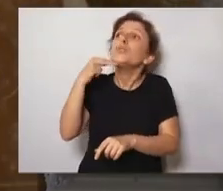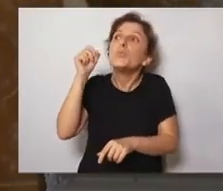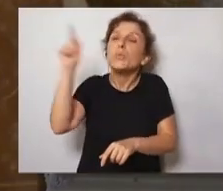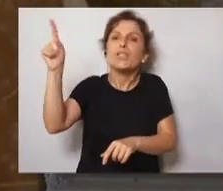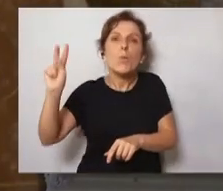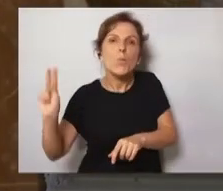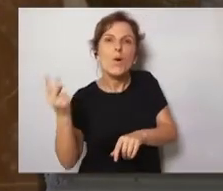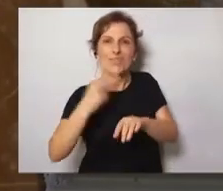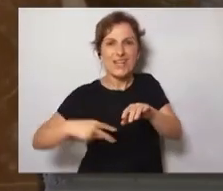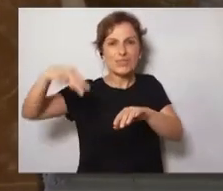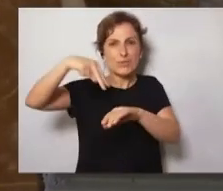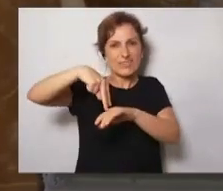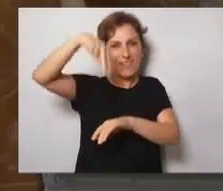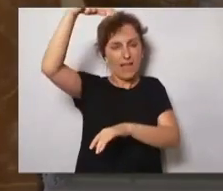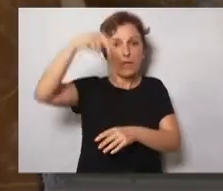gloria